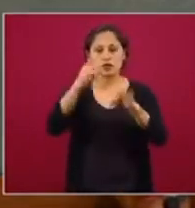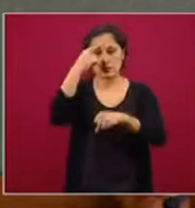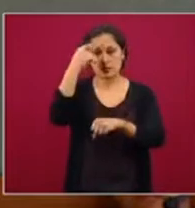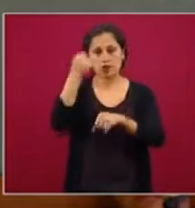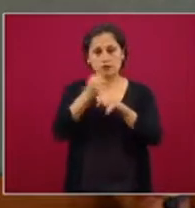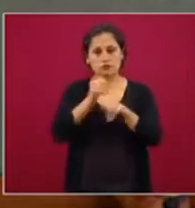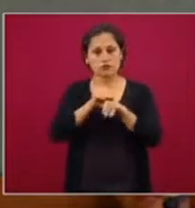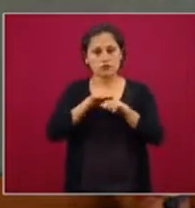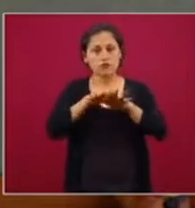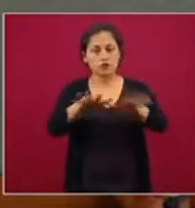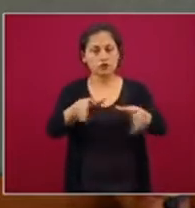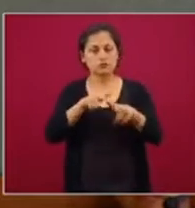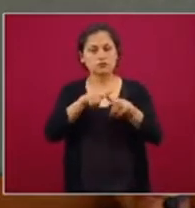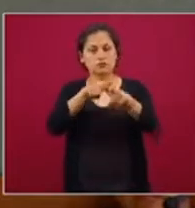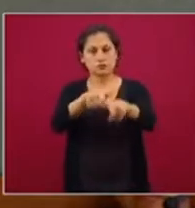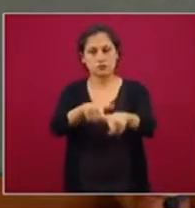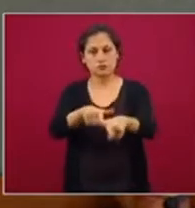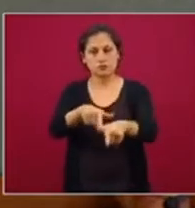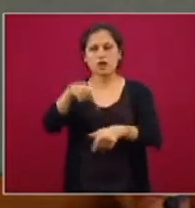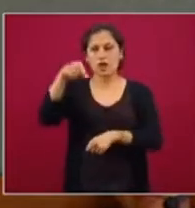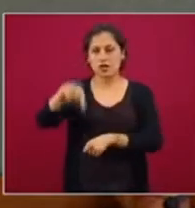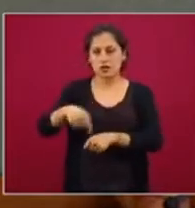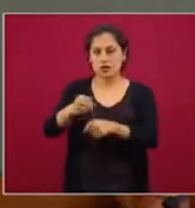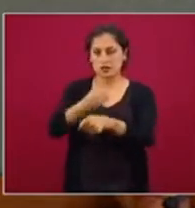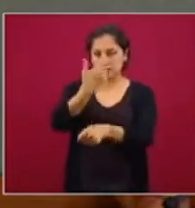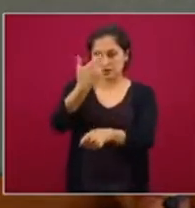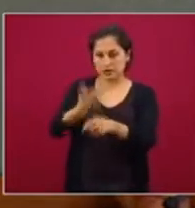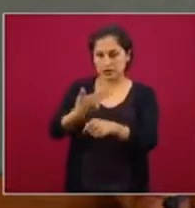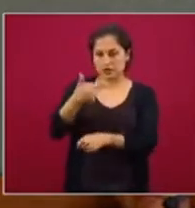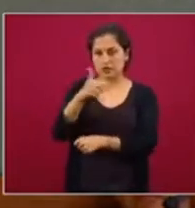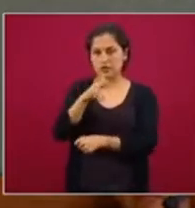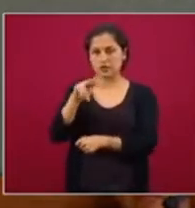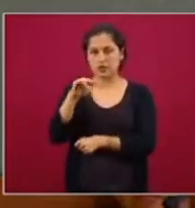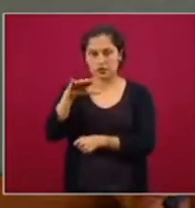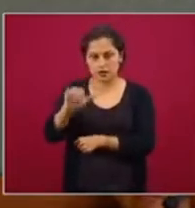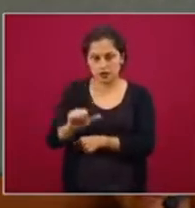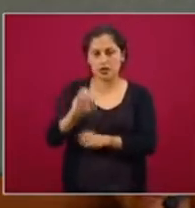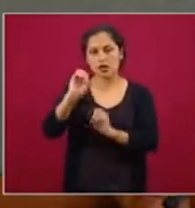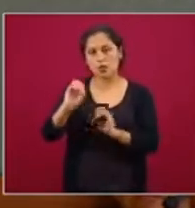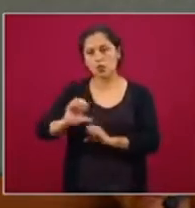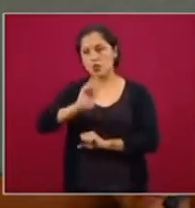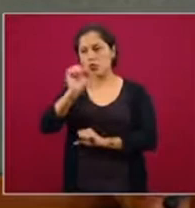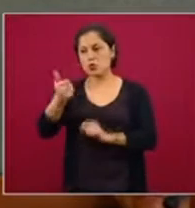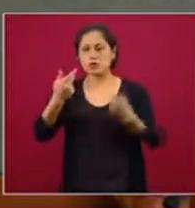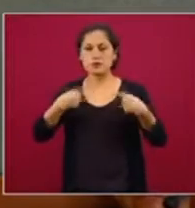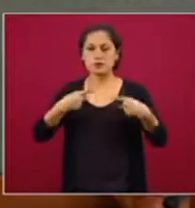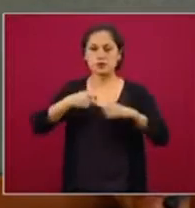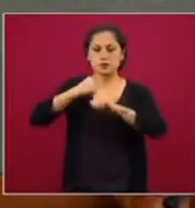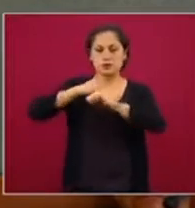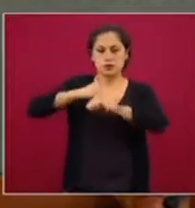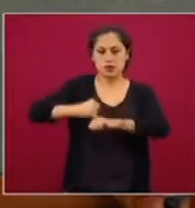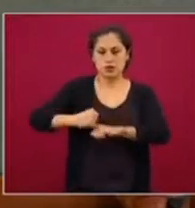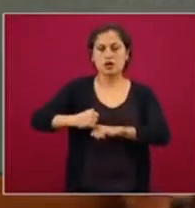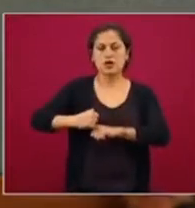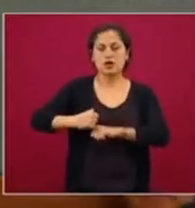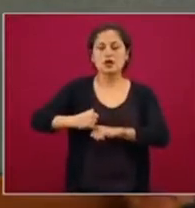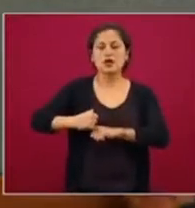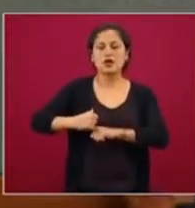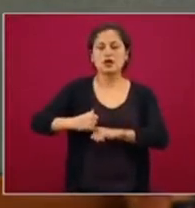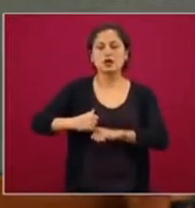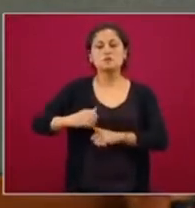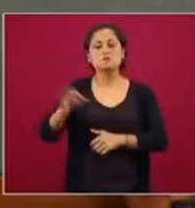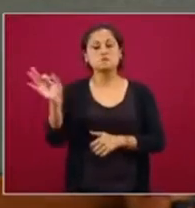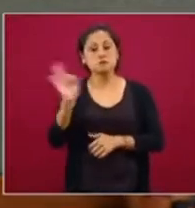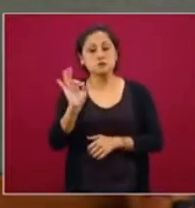Lo mismo aquí con el secretario Herrera o con cualquier otro funcionario. Creo que sería difícil que alguien sostenga que un